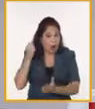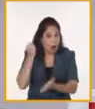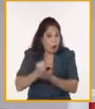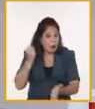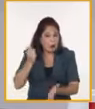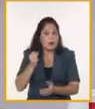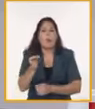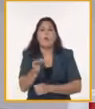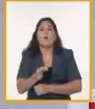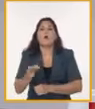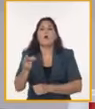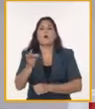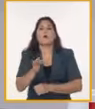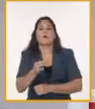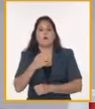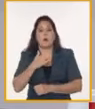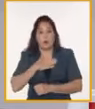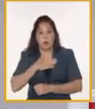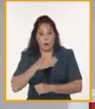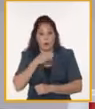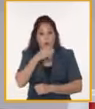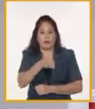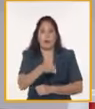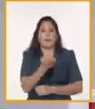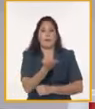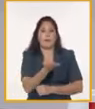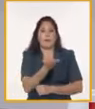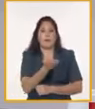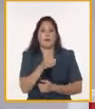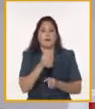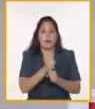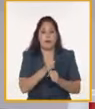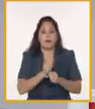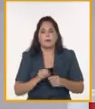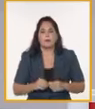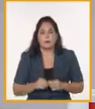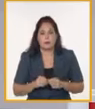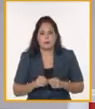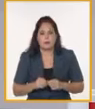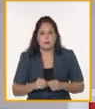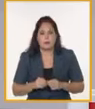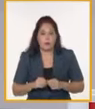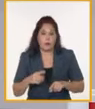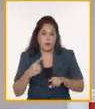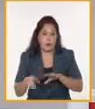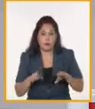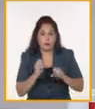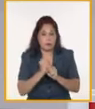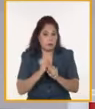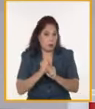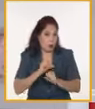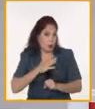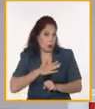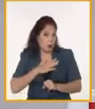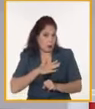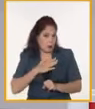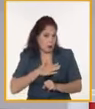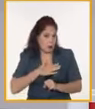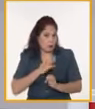en el municipio donde usted va va va ejercer bueno como explicaba anteriormente también aquí en el trabajo por cuenta propia Esto no es